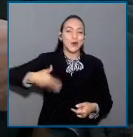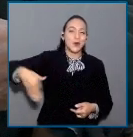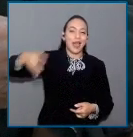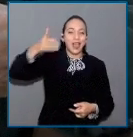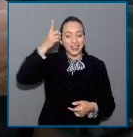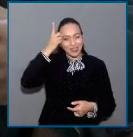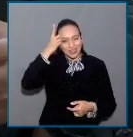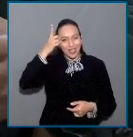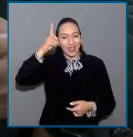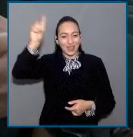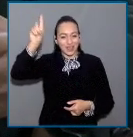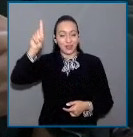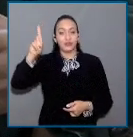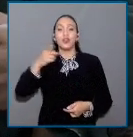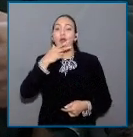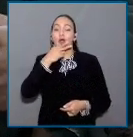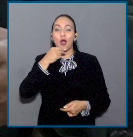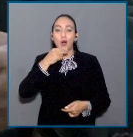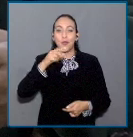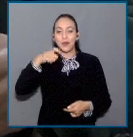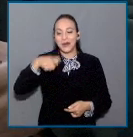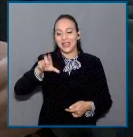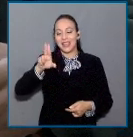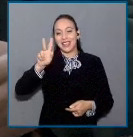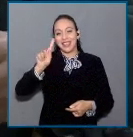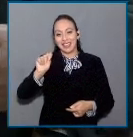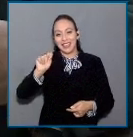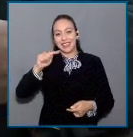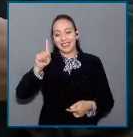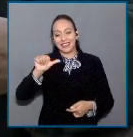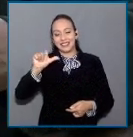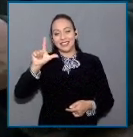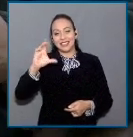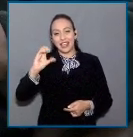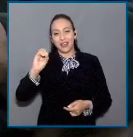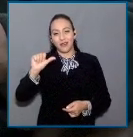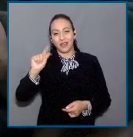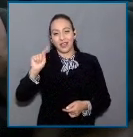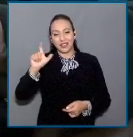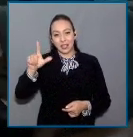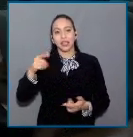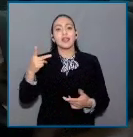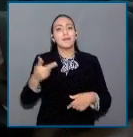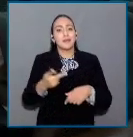unos huesos, tropezando, que se despedazan, los recoge y con su sangre